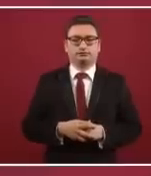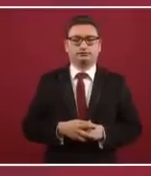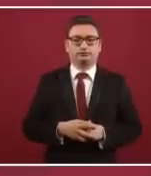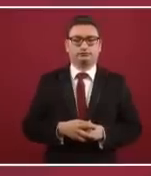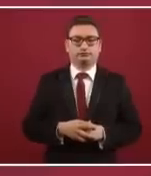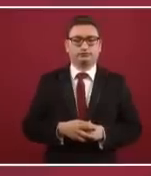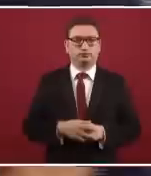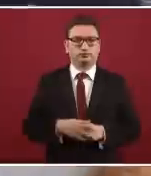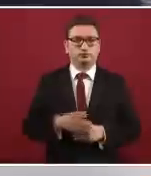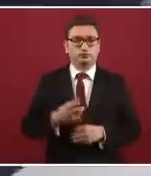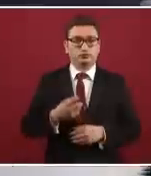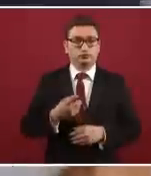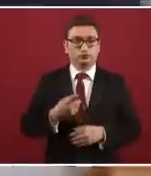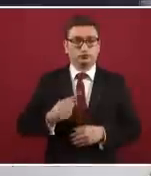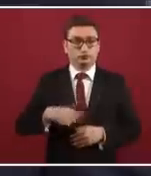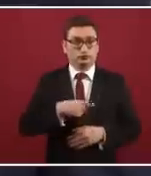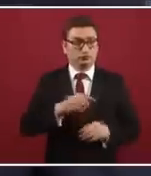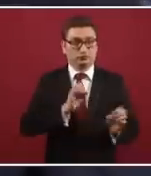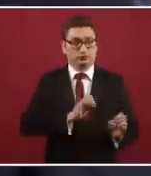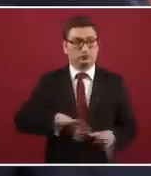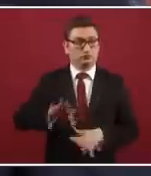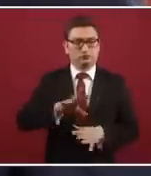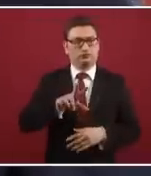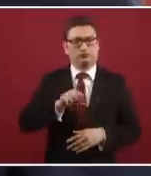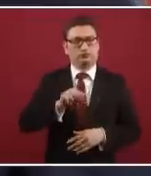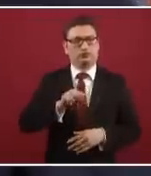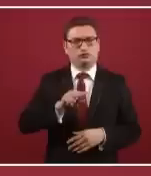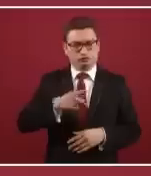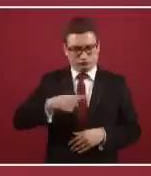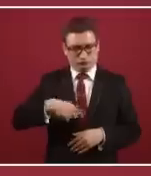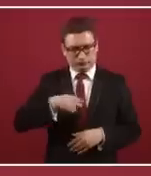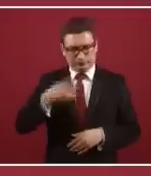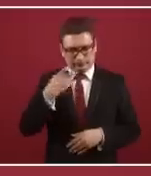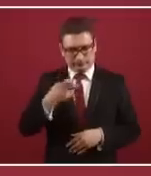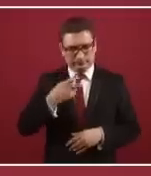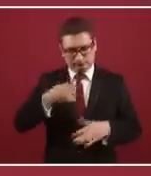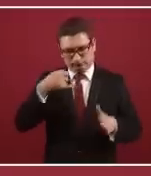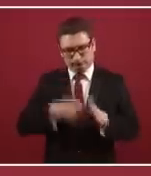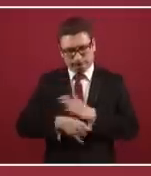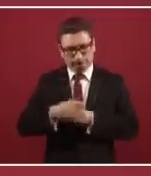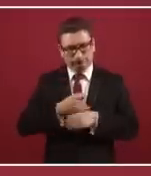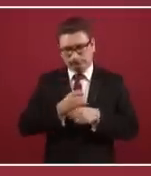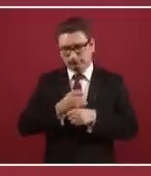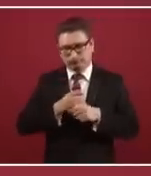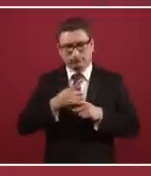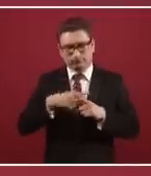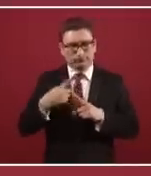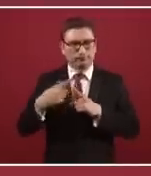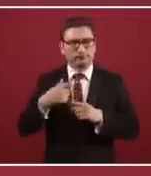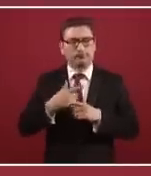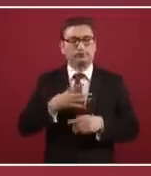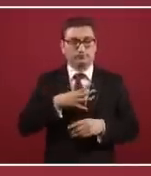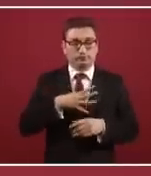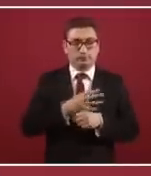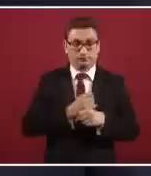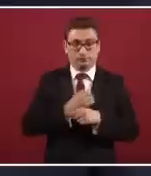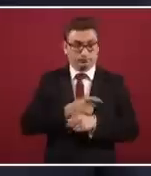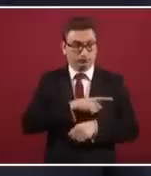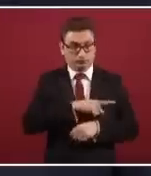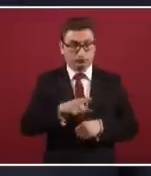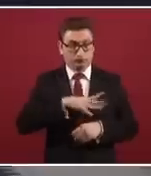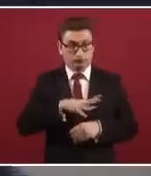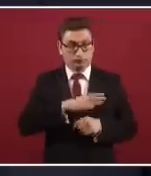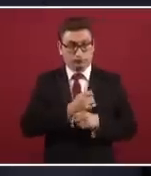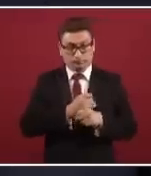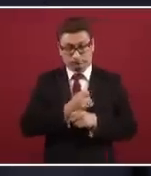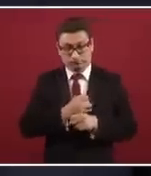no dejemos de aplicarnos a fondo. O sea, si hay una investigación de parte de ustedes